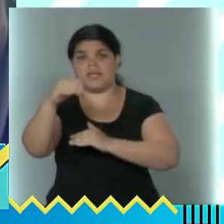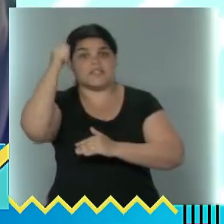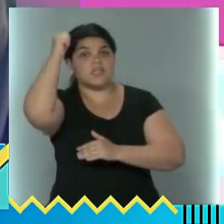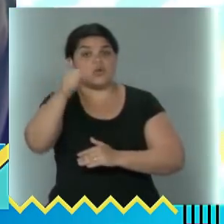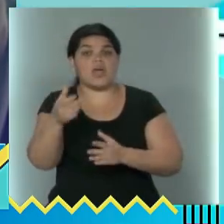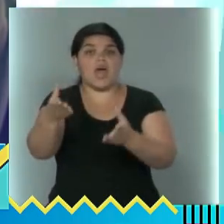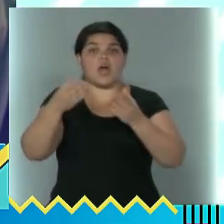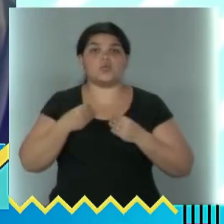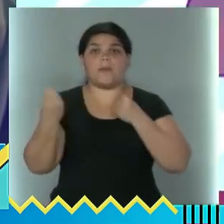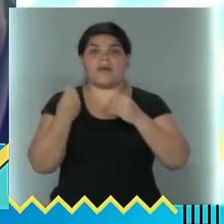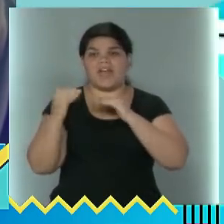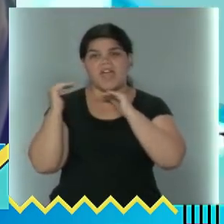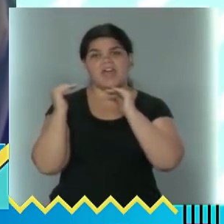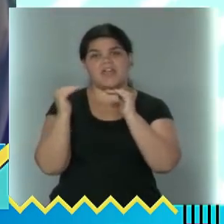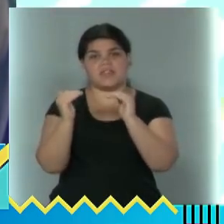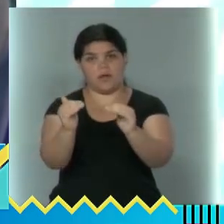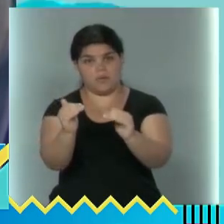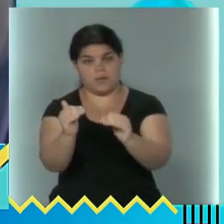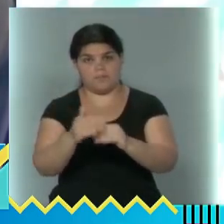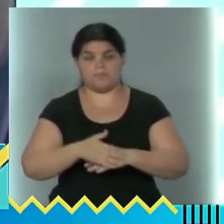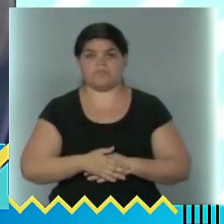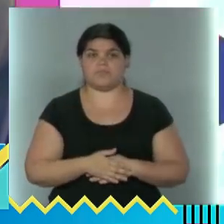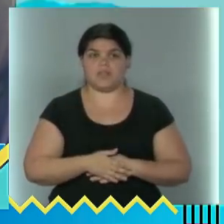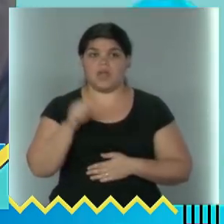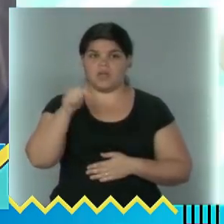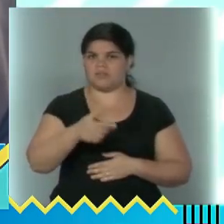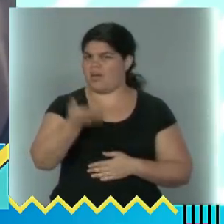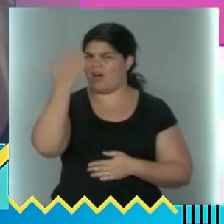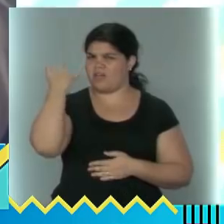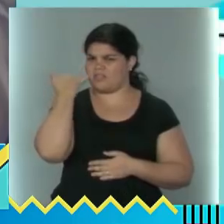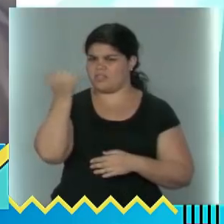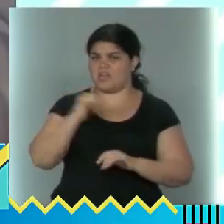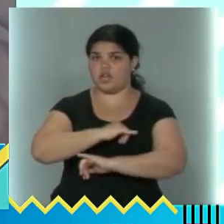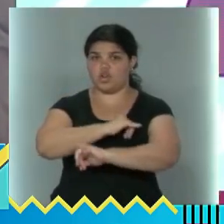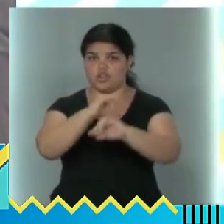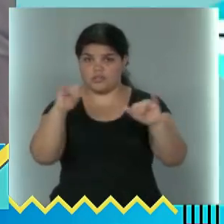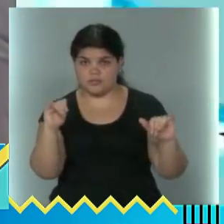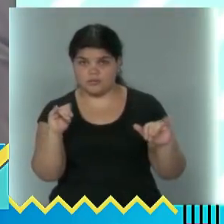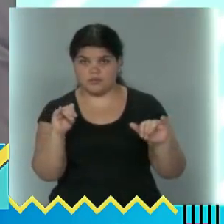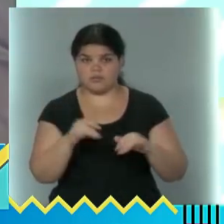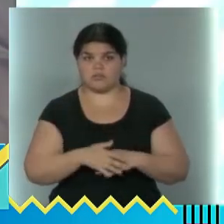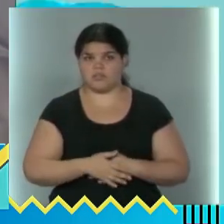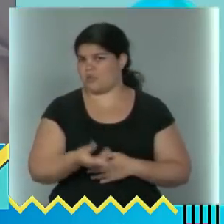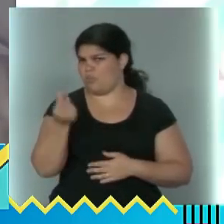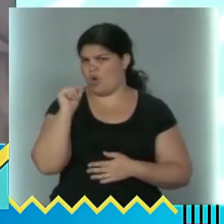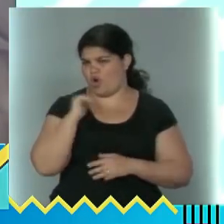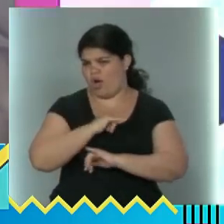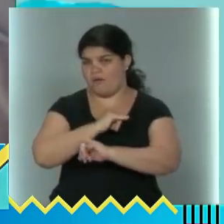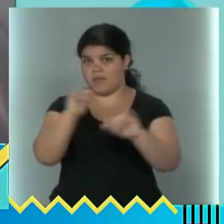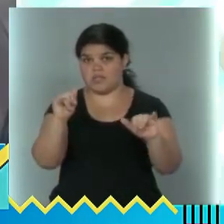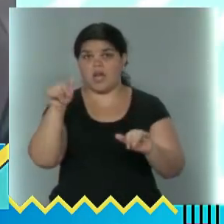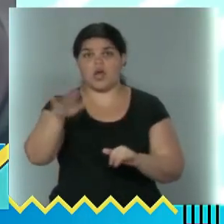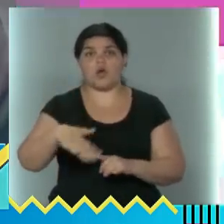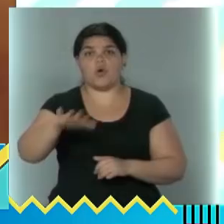y muchos pacientes andan muy bien. Es un tratamiento que salió una noticia hace un tiempo atrás, hace poco tiempo atrás, que en el